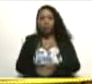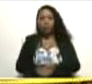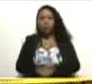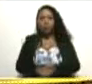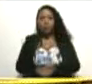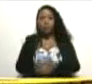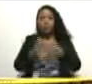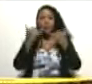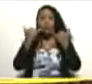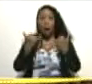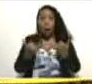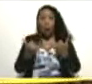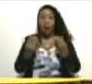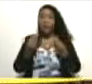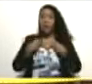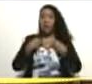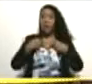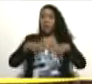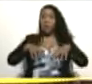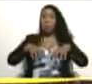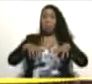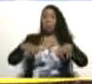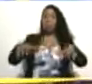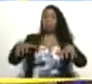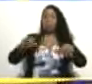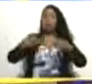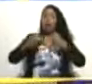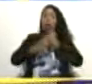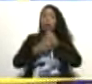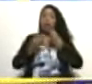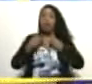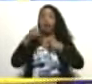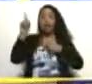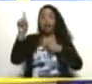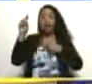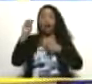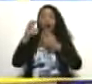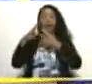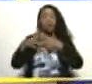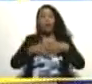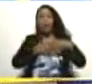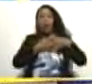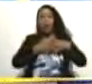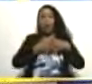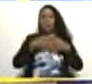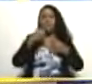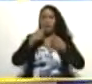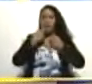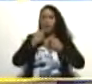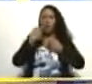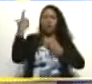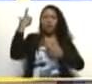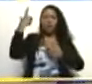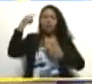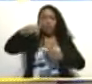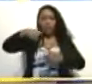que ahora viven como millonarios en Miami, el guaidocismo, porquería histórica, vergüenza histórica de nuestro